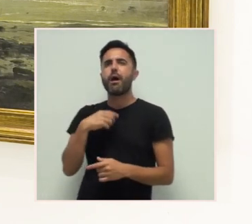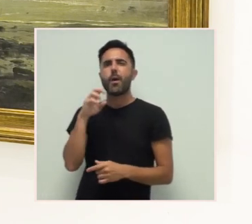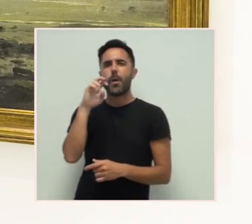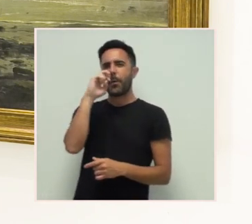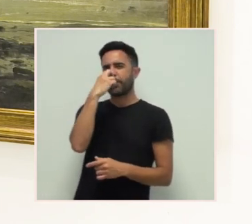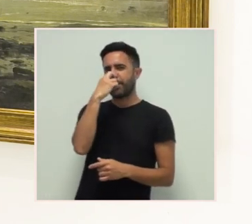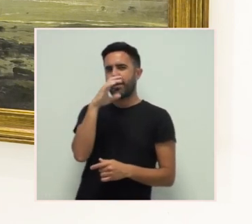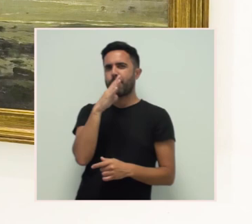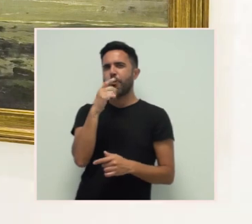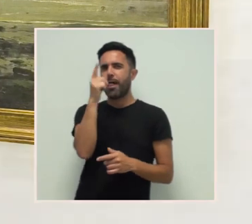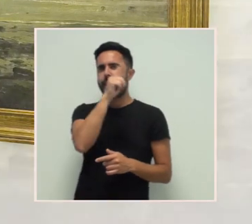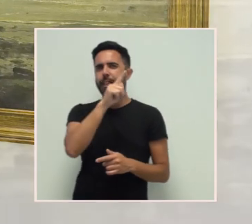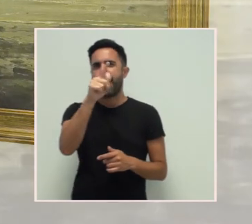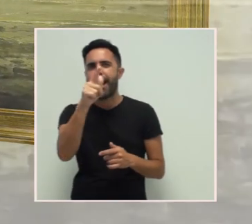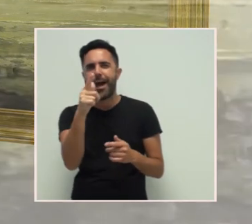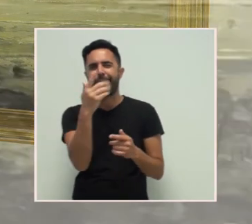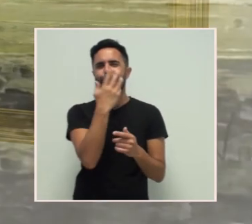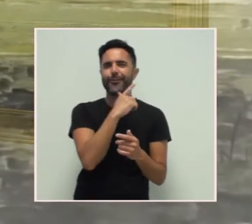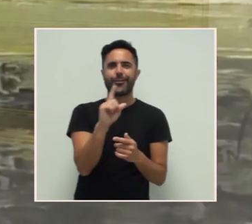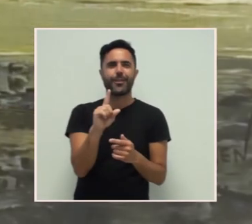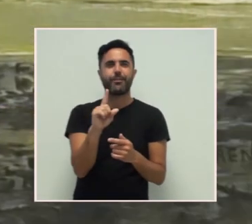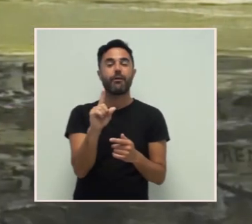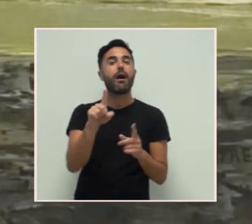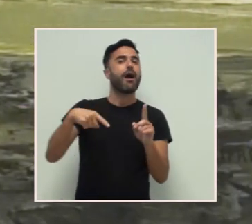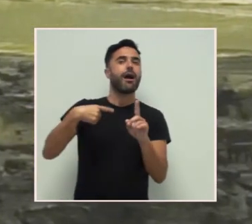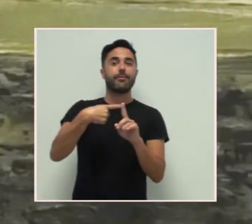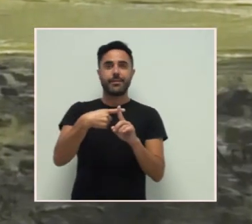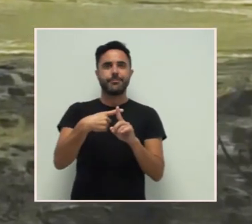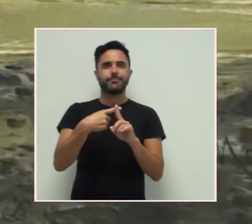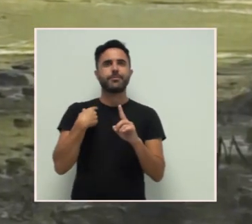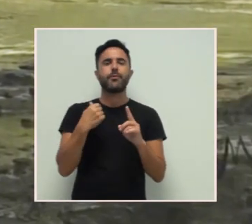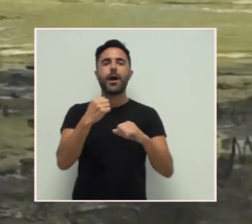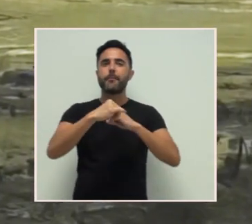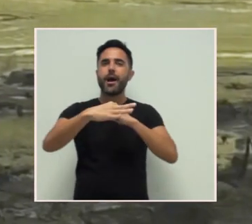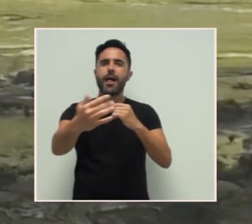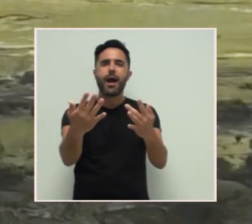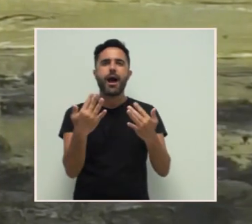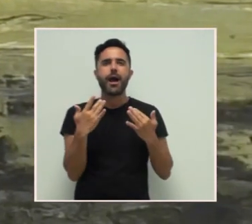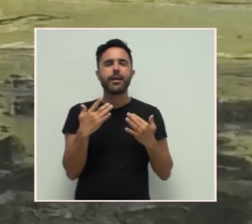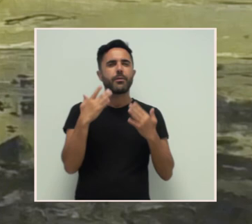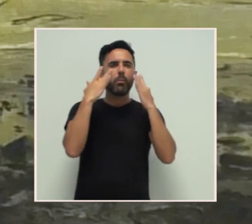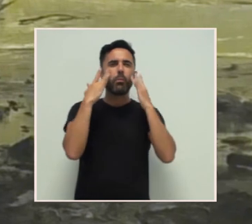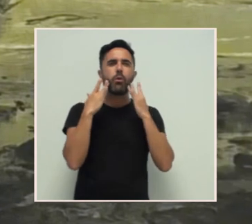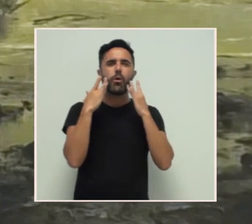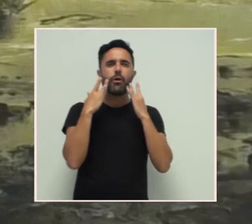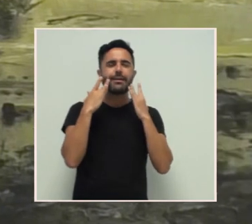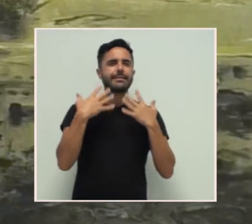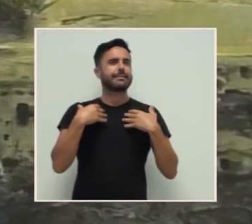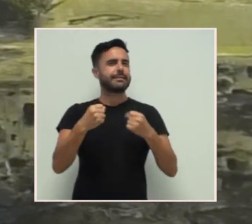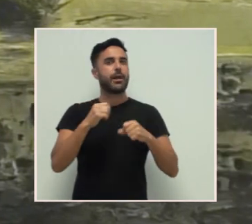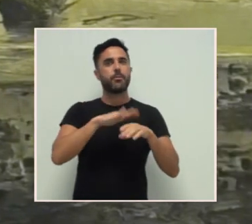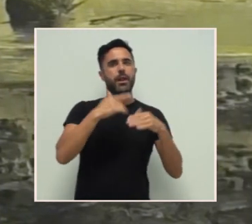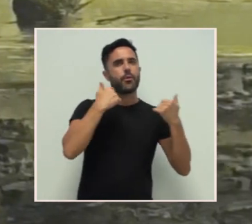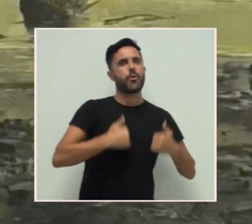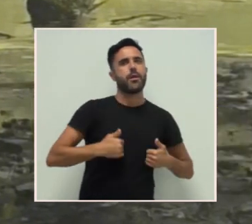insondable. Ademais, o aire salino é tan puro que é igualmente san para o corpo e para a alma.